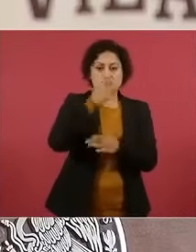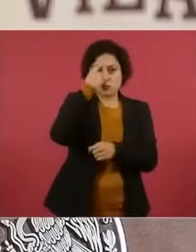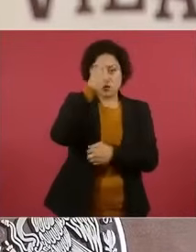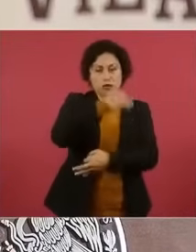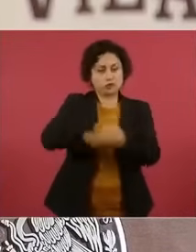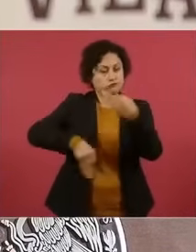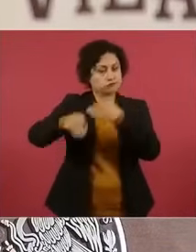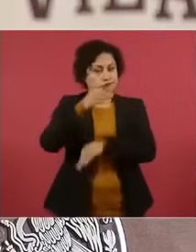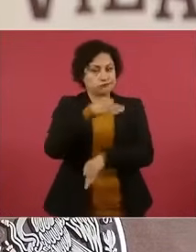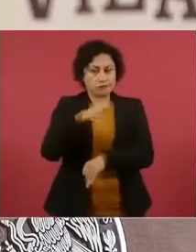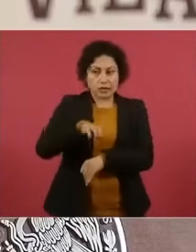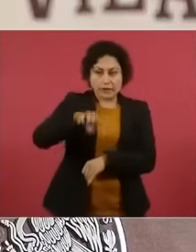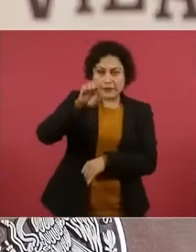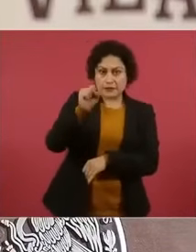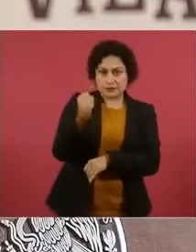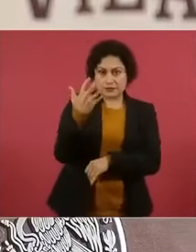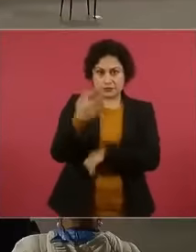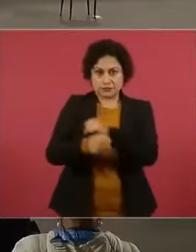Adelante.